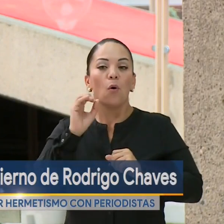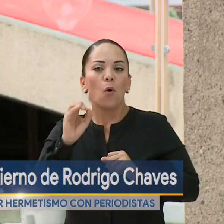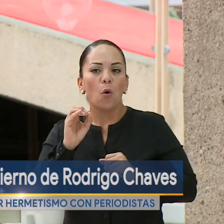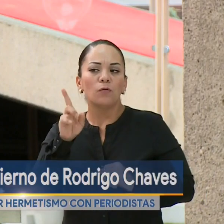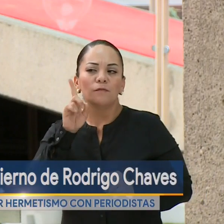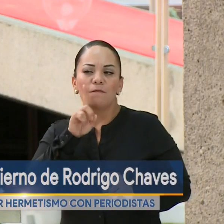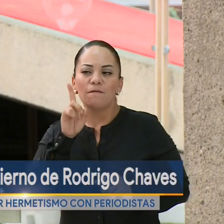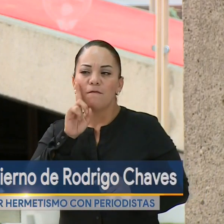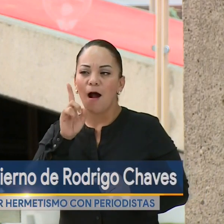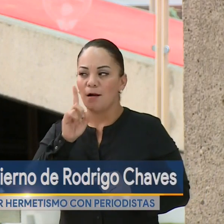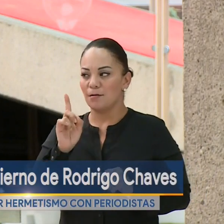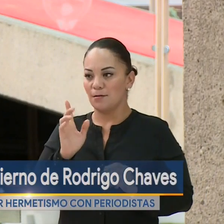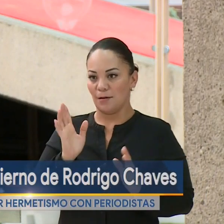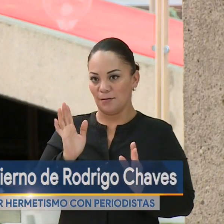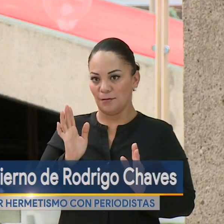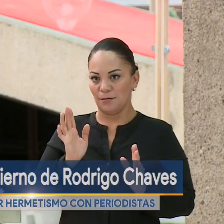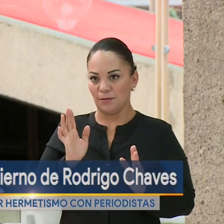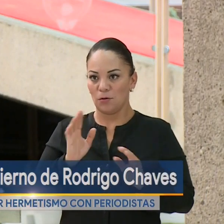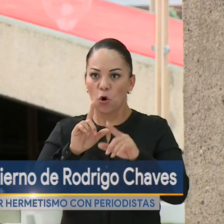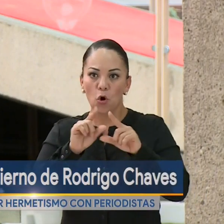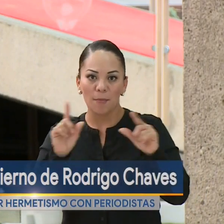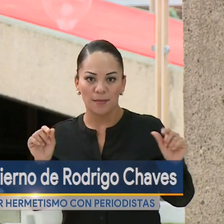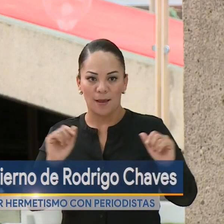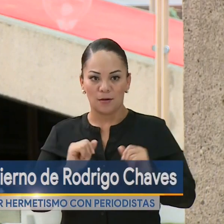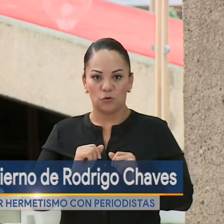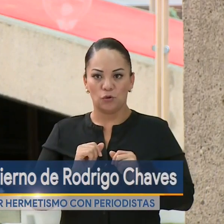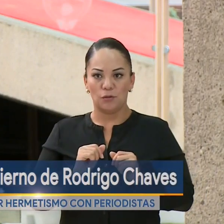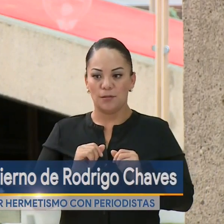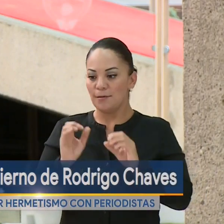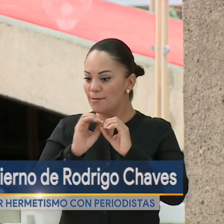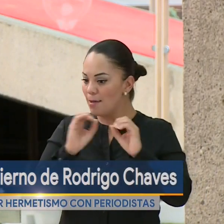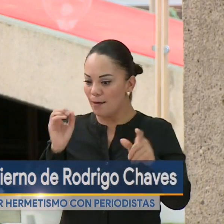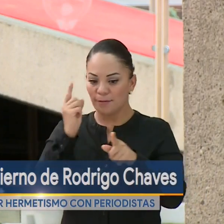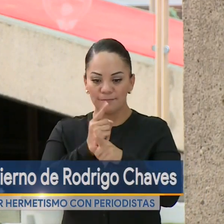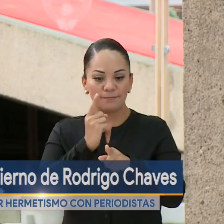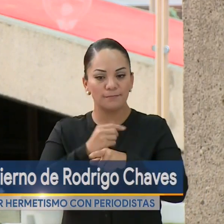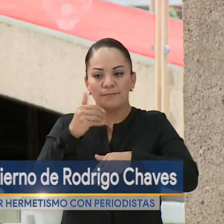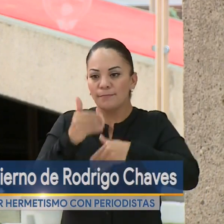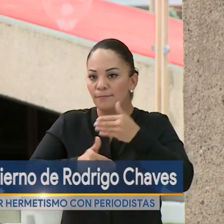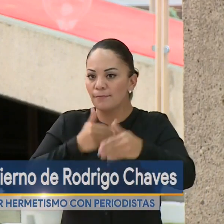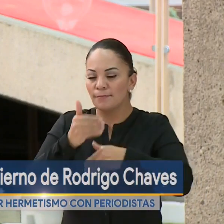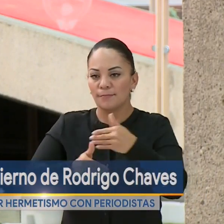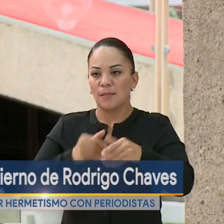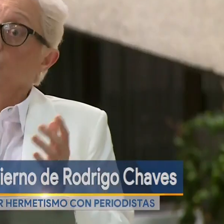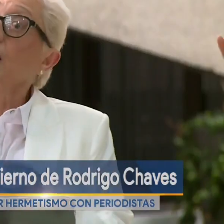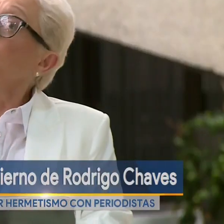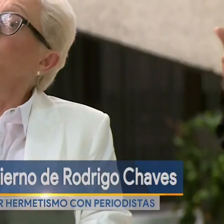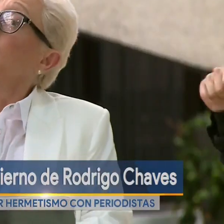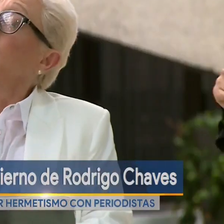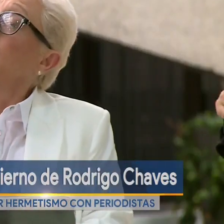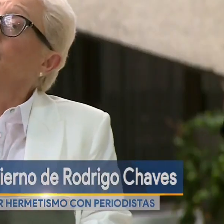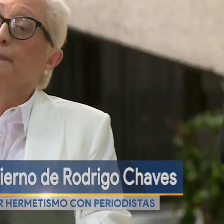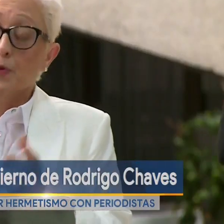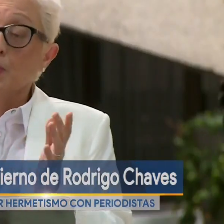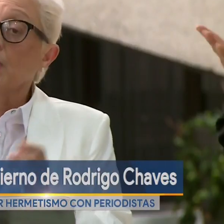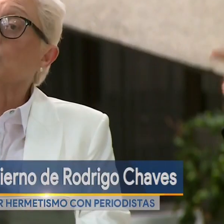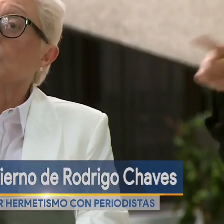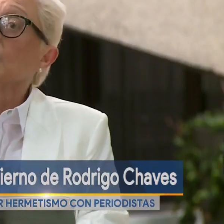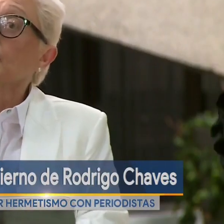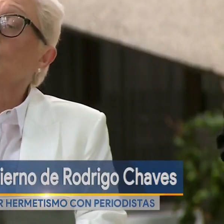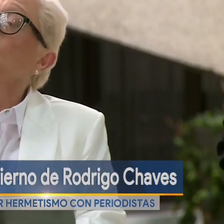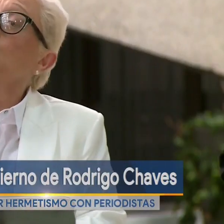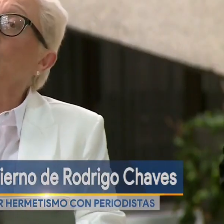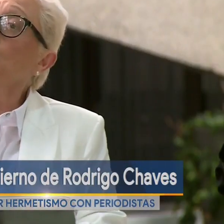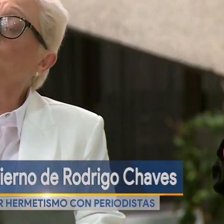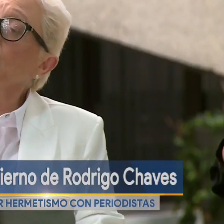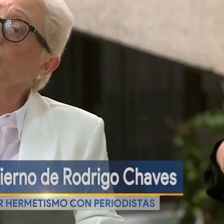falsas y sin el debido proceso de consulta las publicaron. Bueno, me hubiera